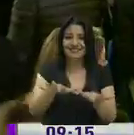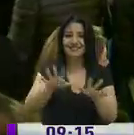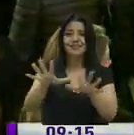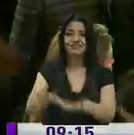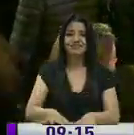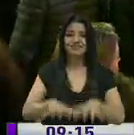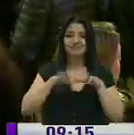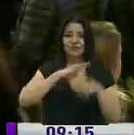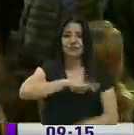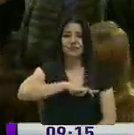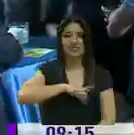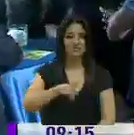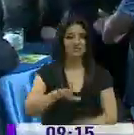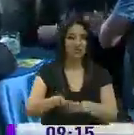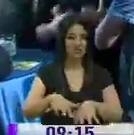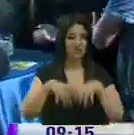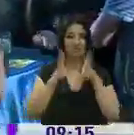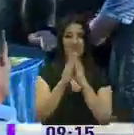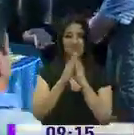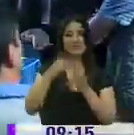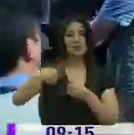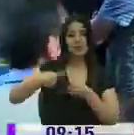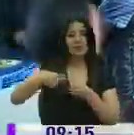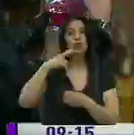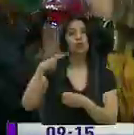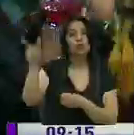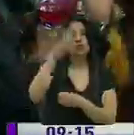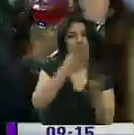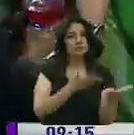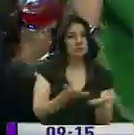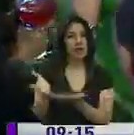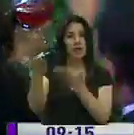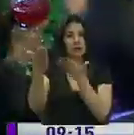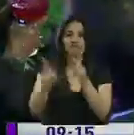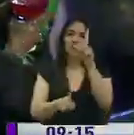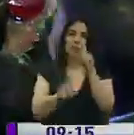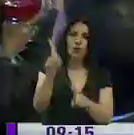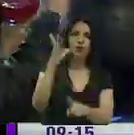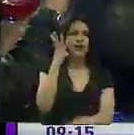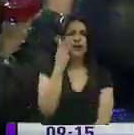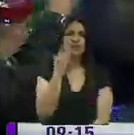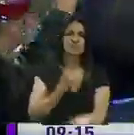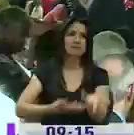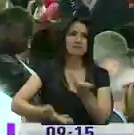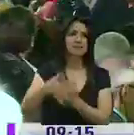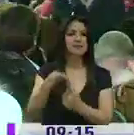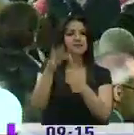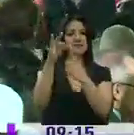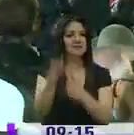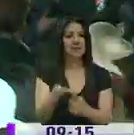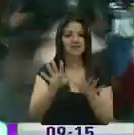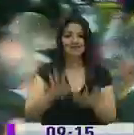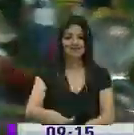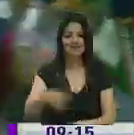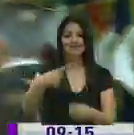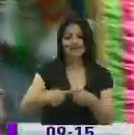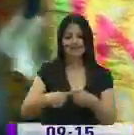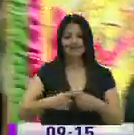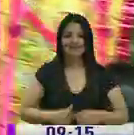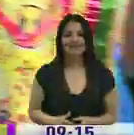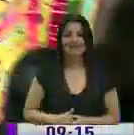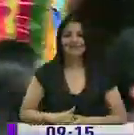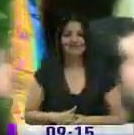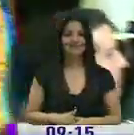metropolitano en donde quito turismo tiene preparado la presentación de algunas de las experiencias especiales de la capital del centro del mundo